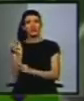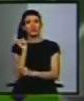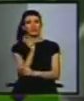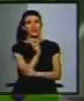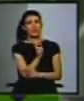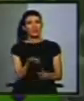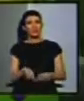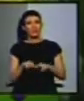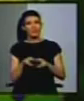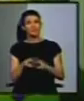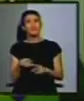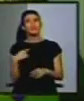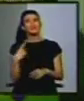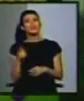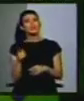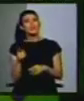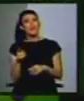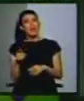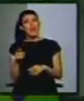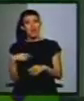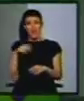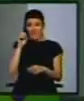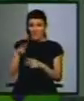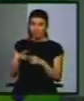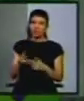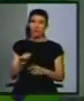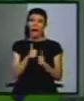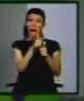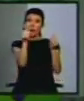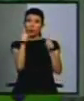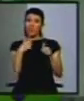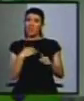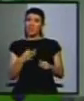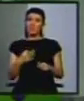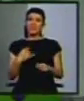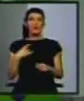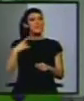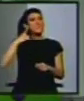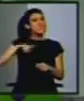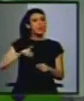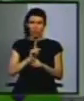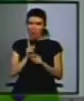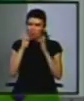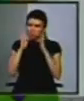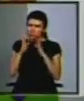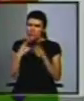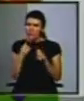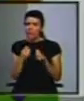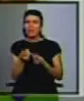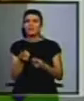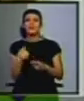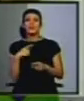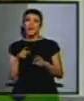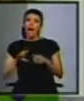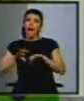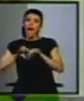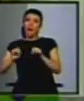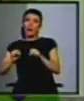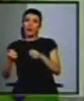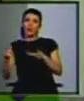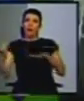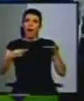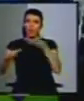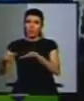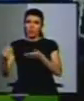dejó indiferente a las autoridades. Existen planes de cooperación entre las policías, pero eso simplemente no basta. Que el delito es